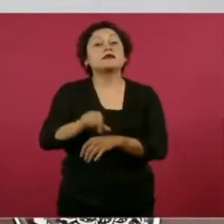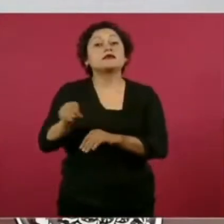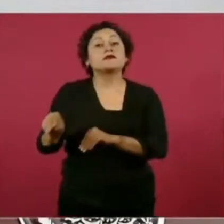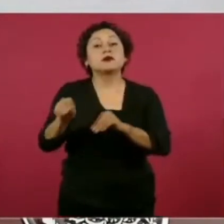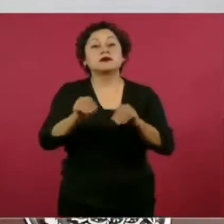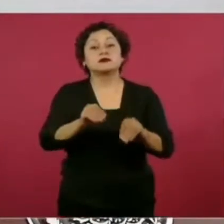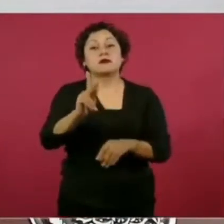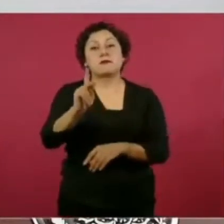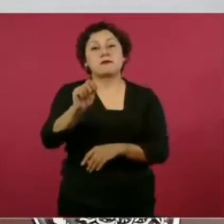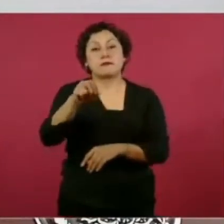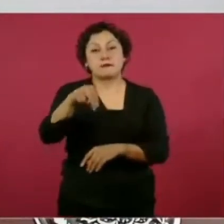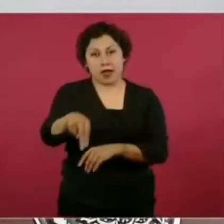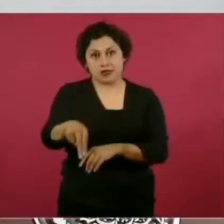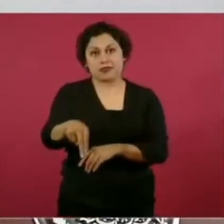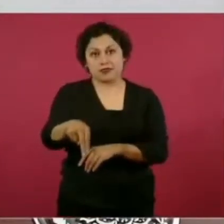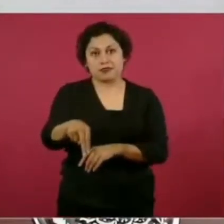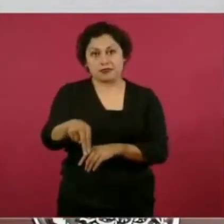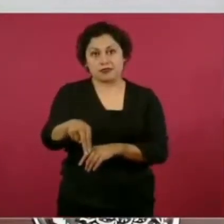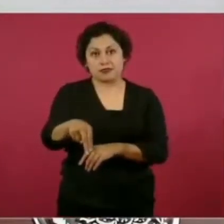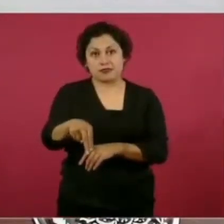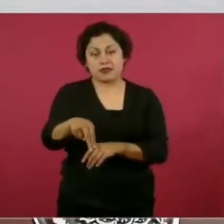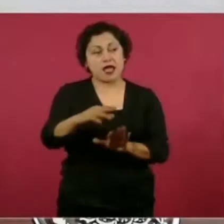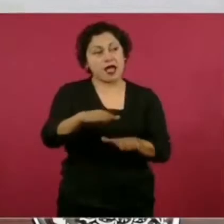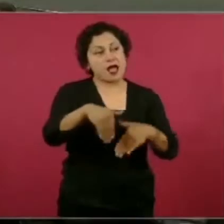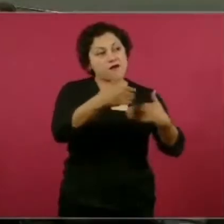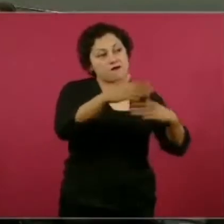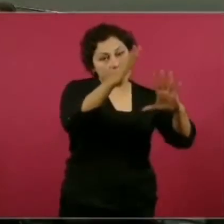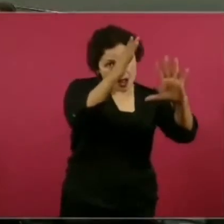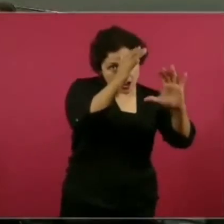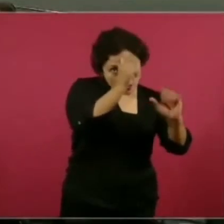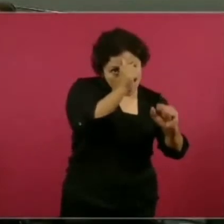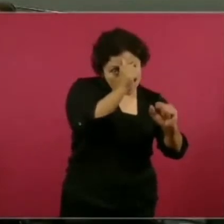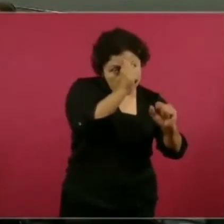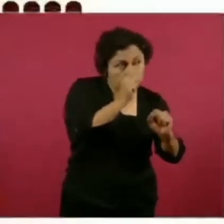con Fox se pactó afuera